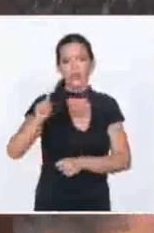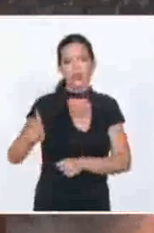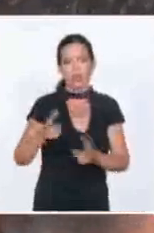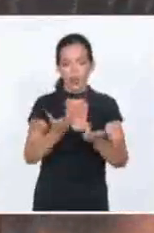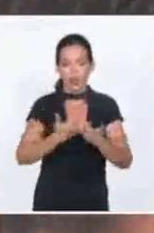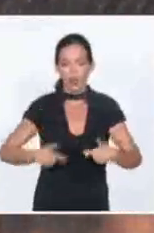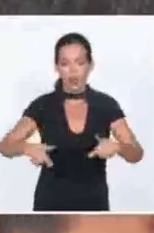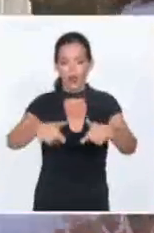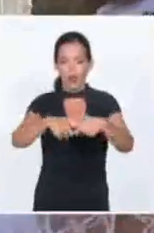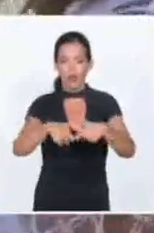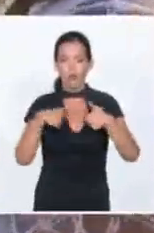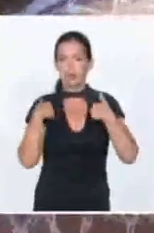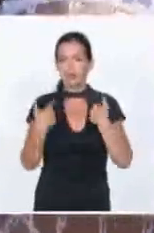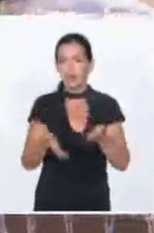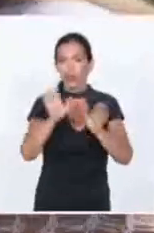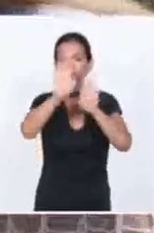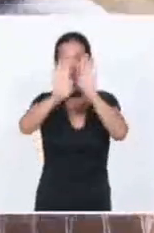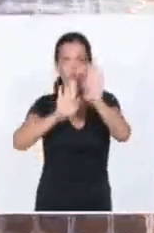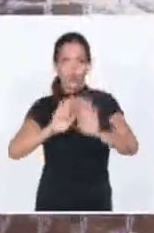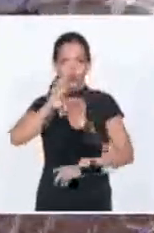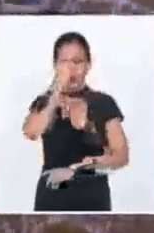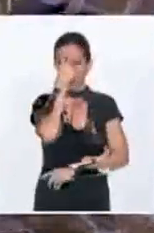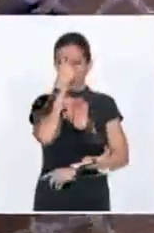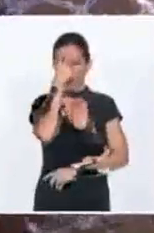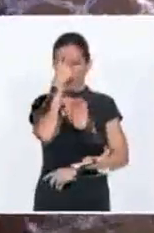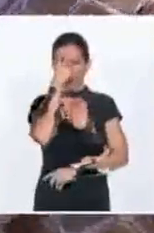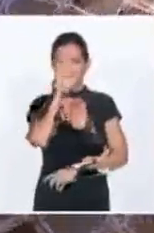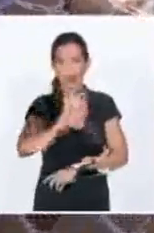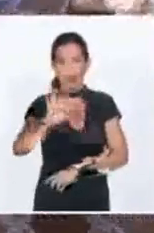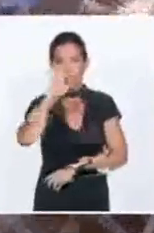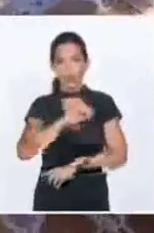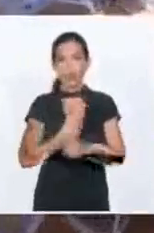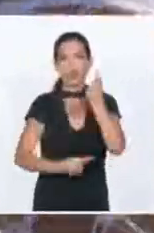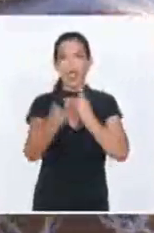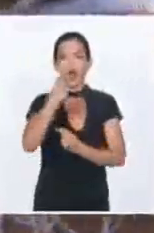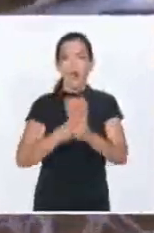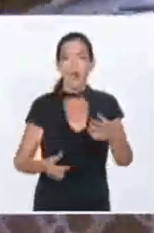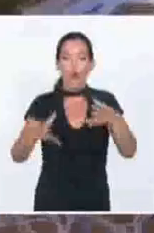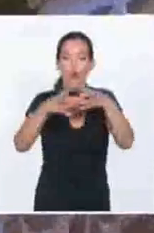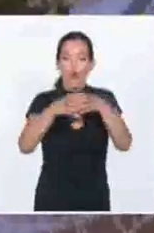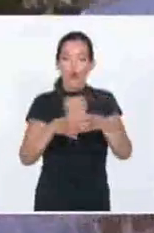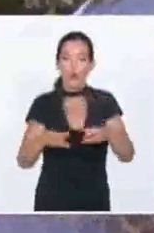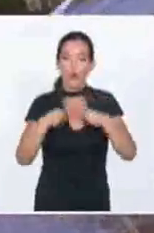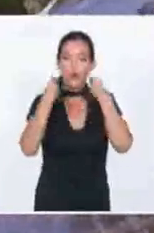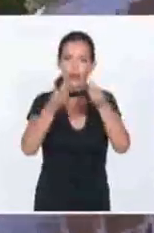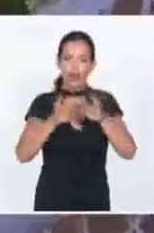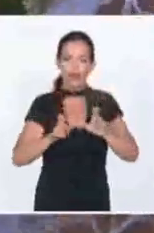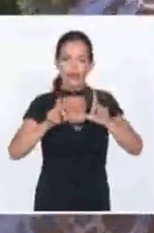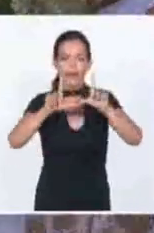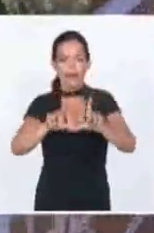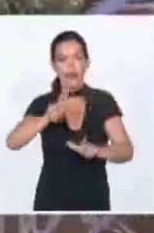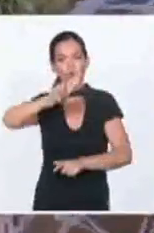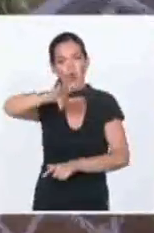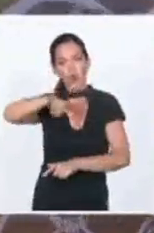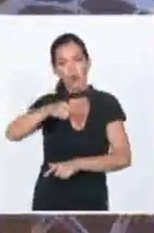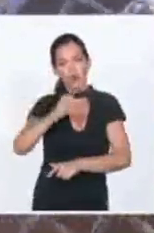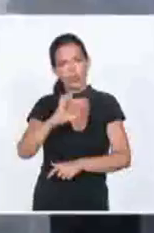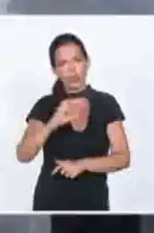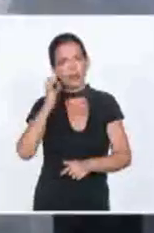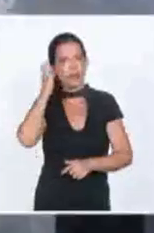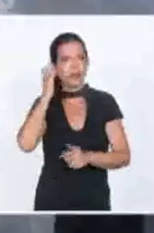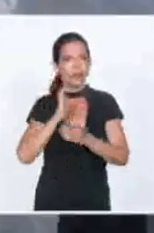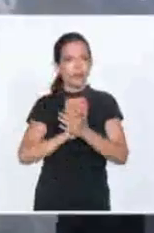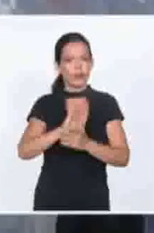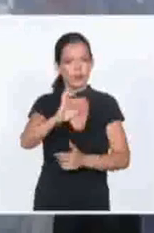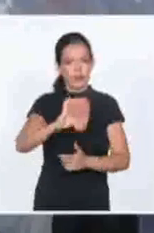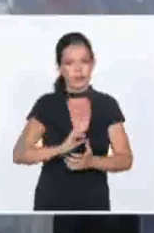Frente Oriental y varias jóvenes recibieran el carnet que las acredita como integrantes de la organización femenina.